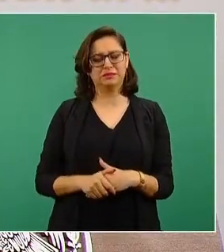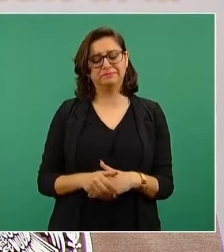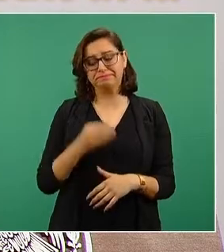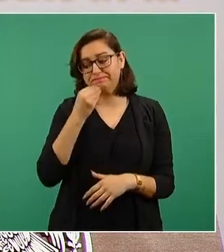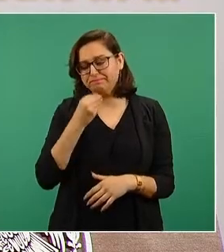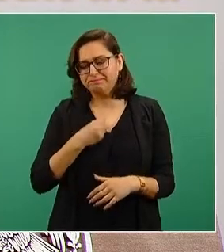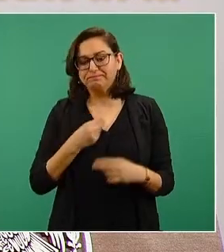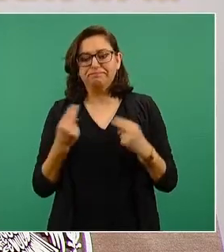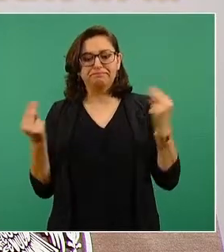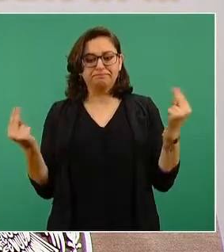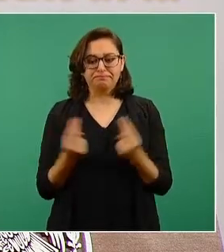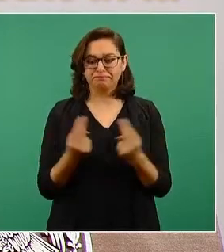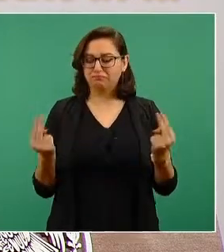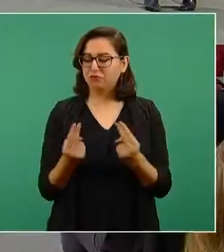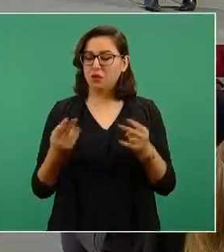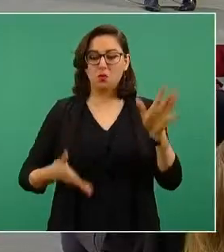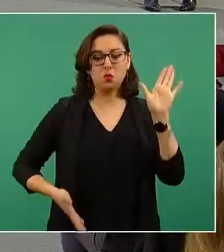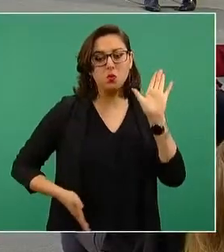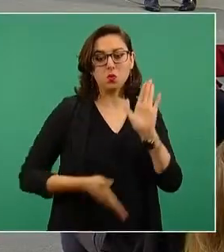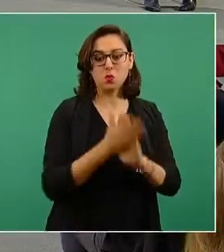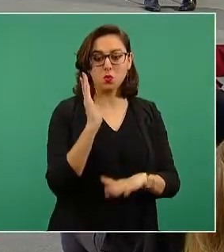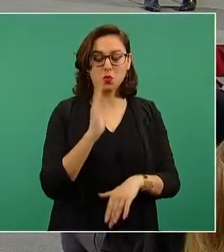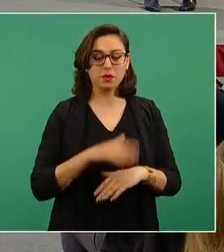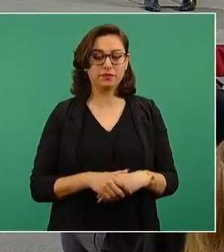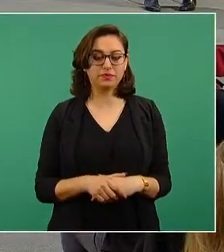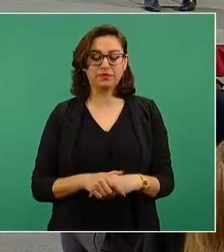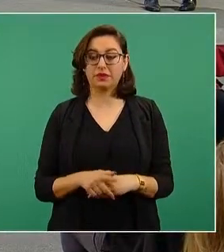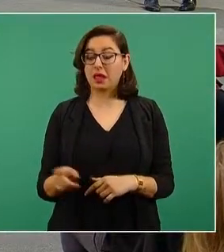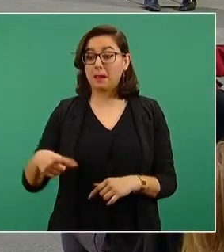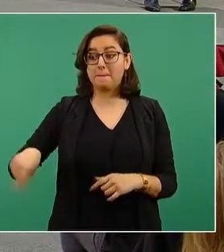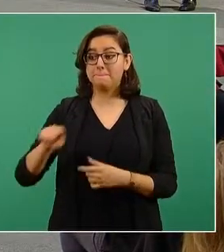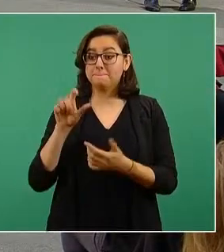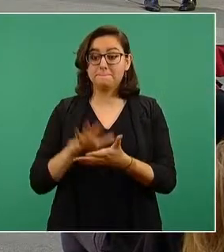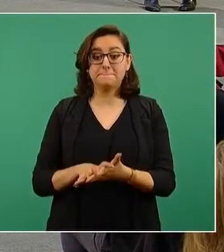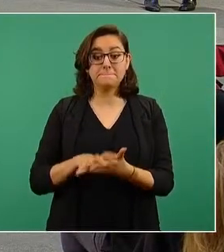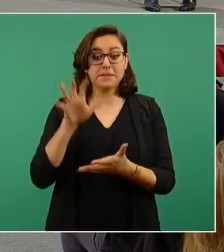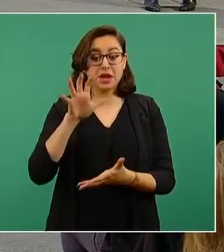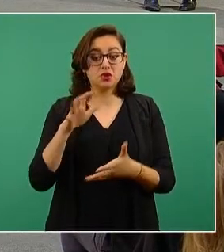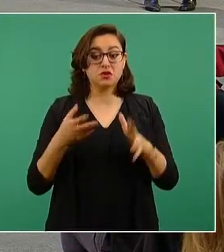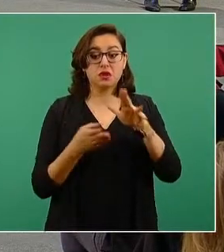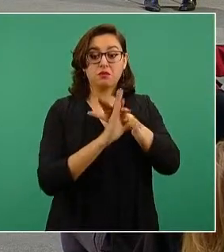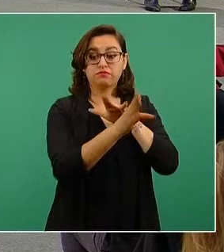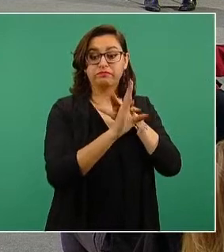La mayoría de los migrantes son jóvenes.